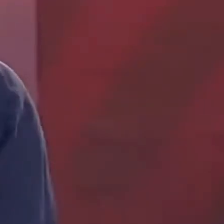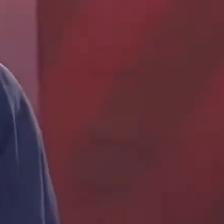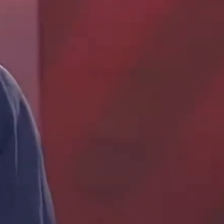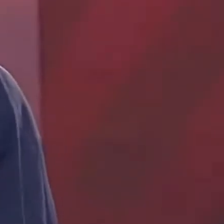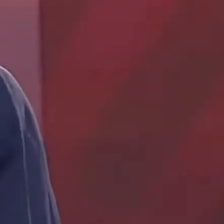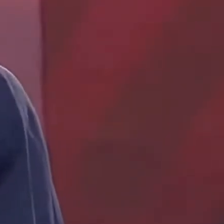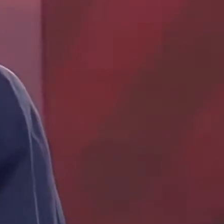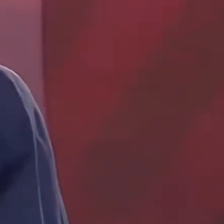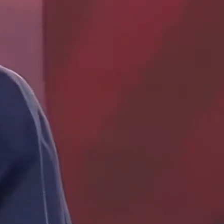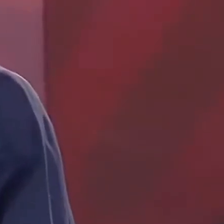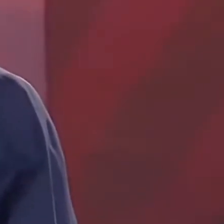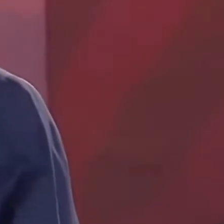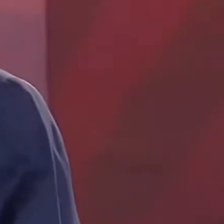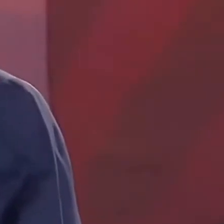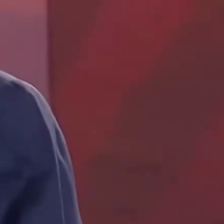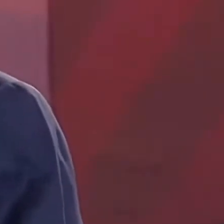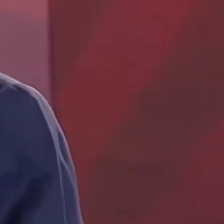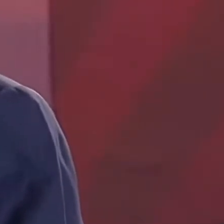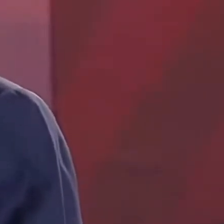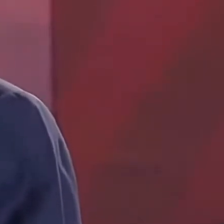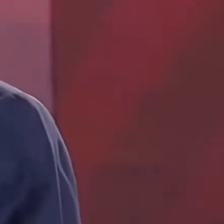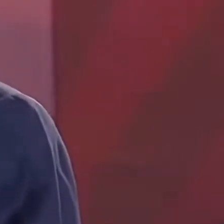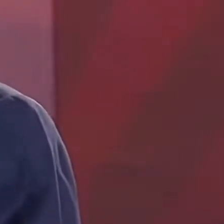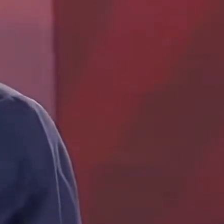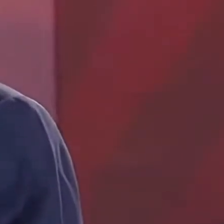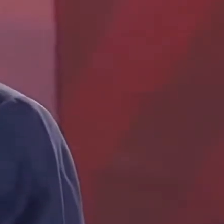no hay dedazo.